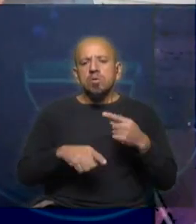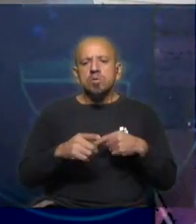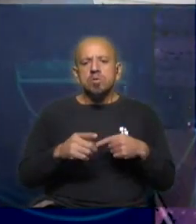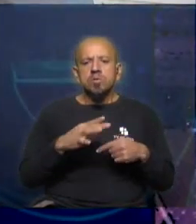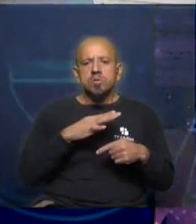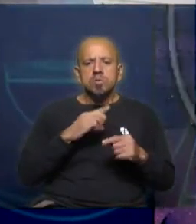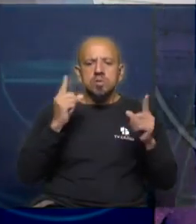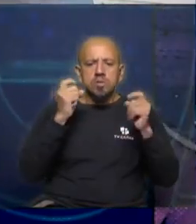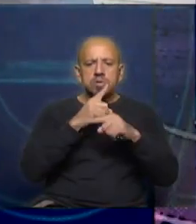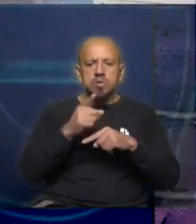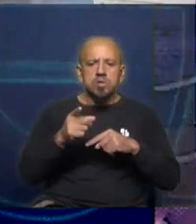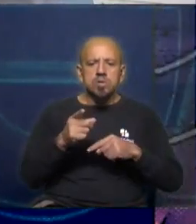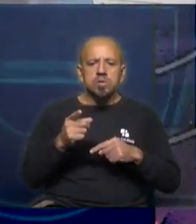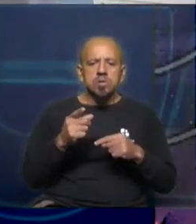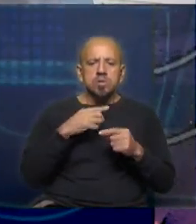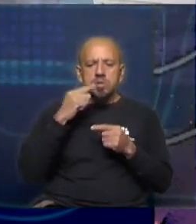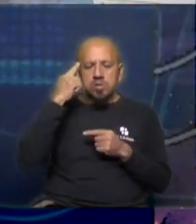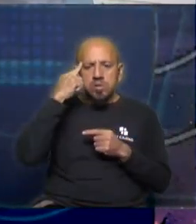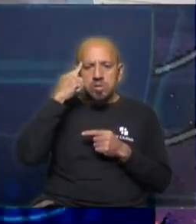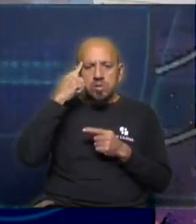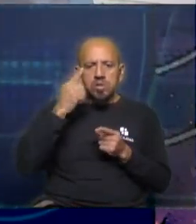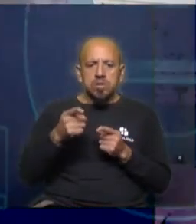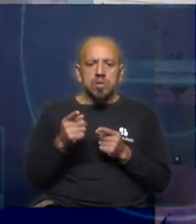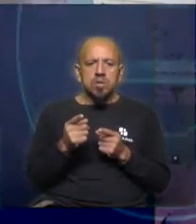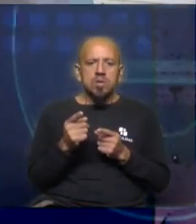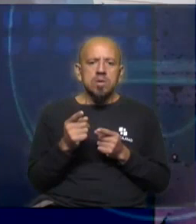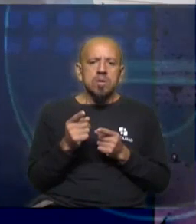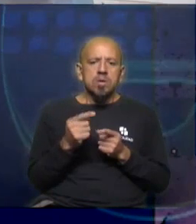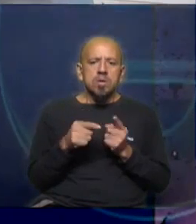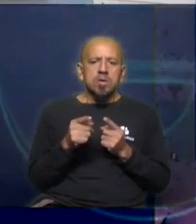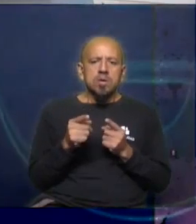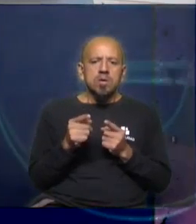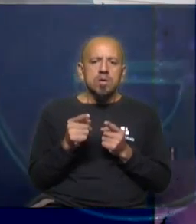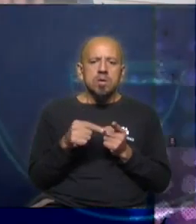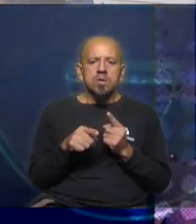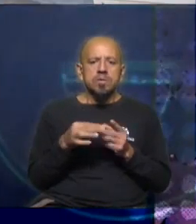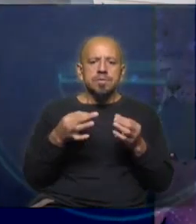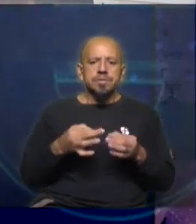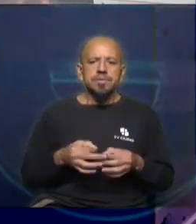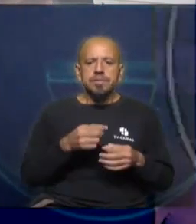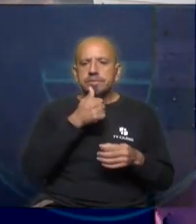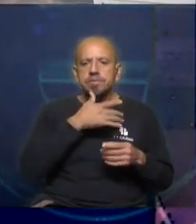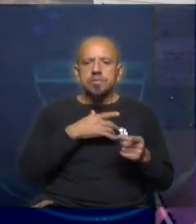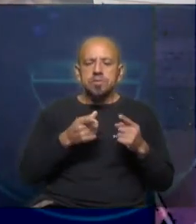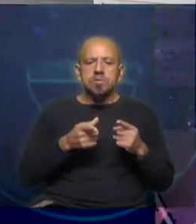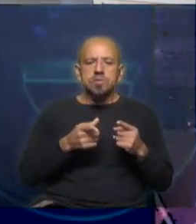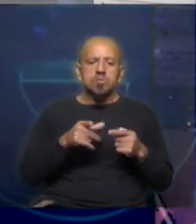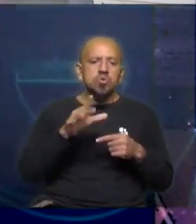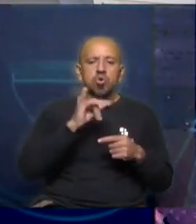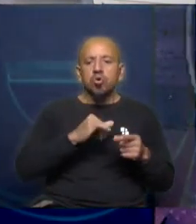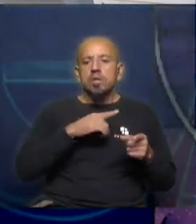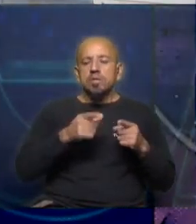que difícilmente como guionista se me hubiera ocurrido cosas más delirantes es la verdad histórica de lo que pasó día a día en el barco realmente